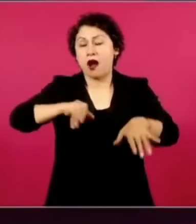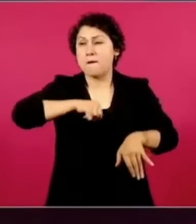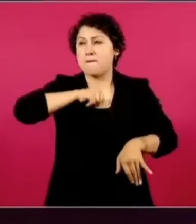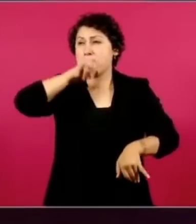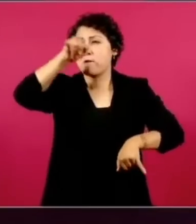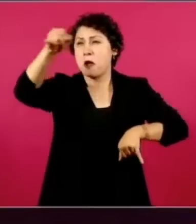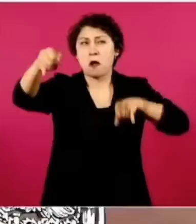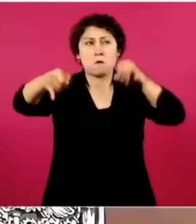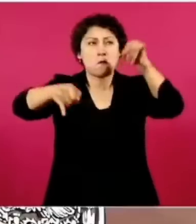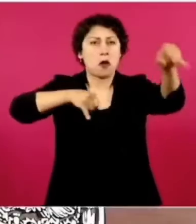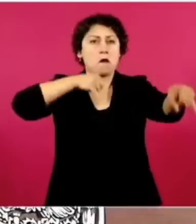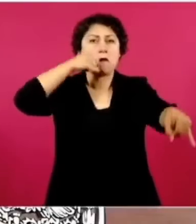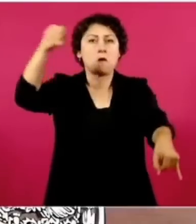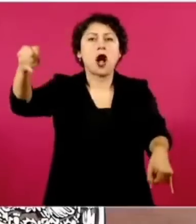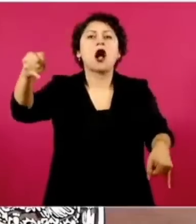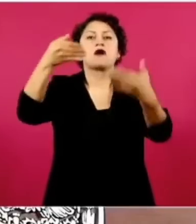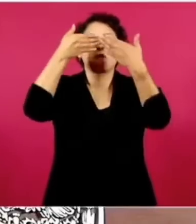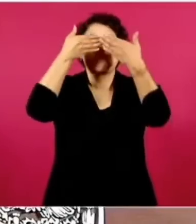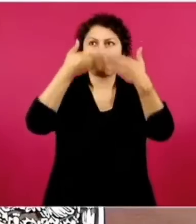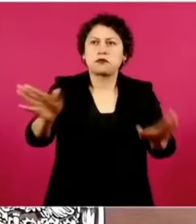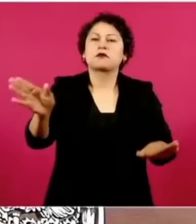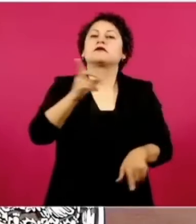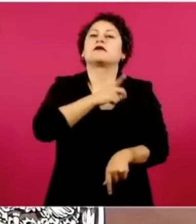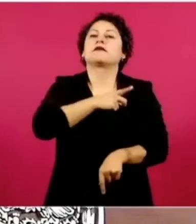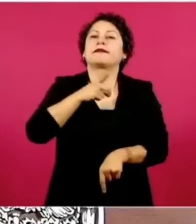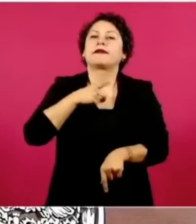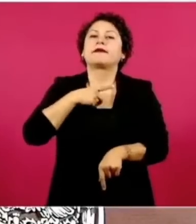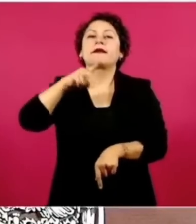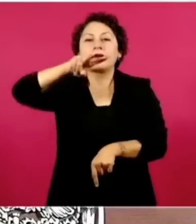planeta, la verdad,